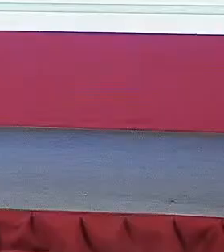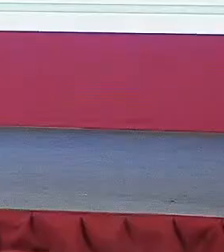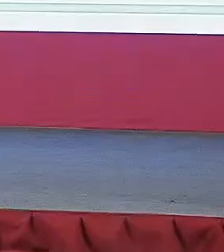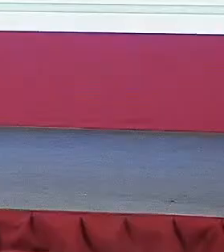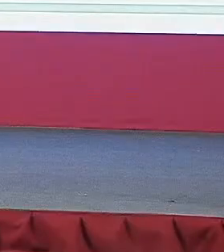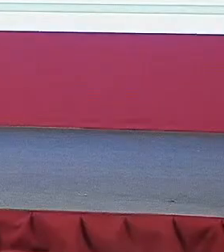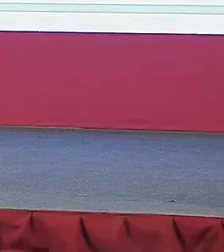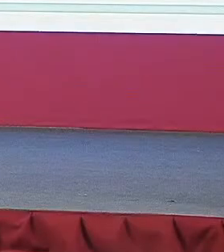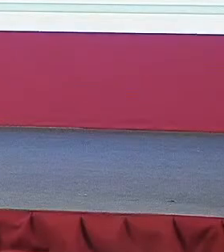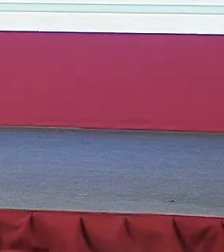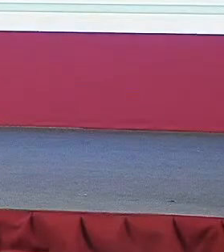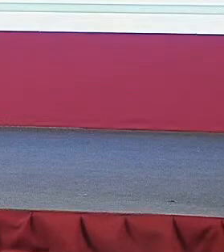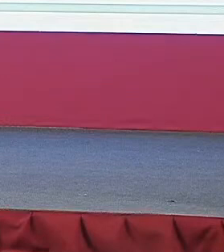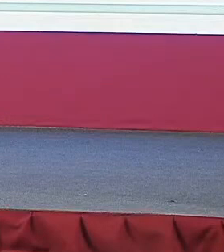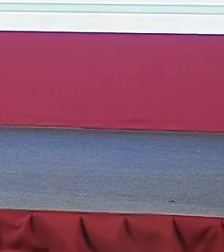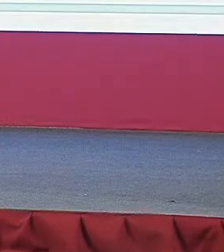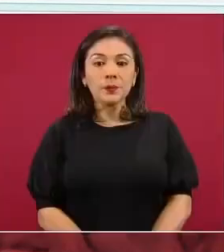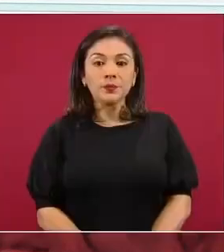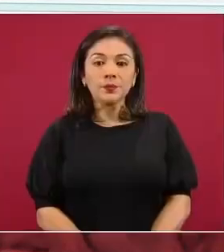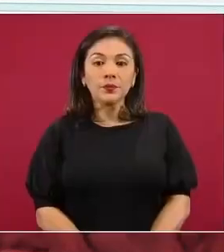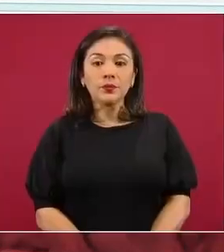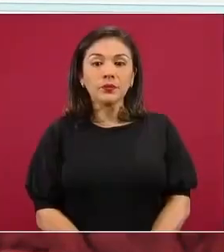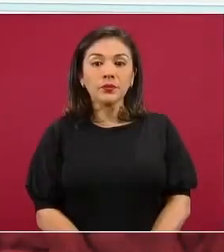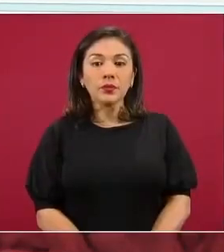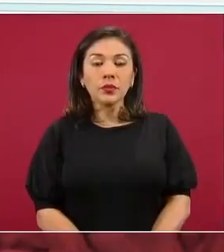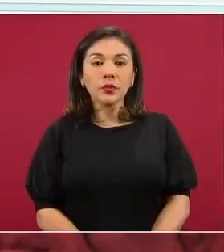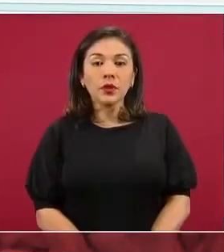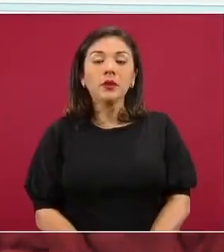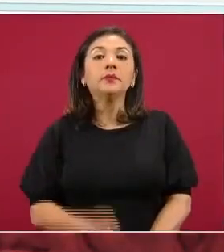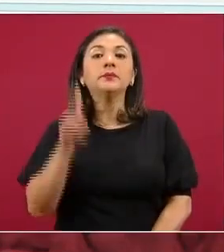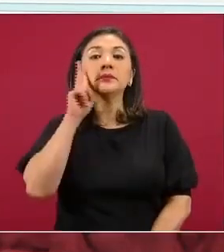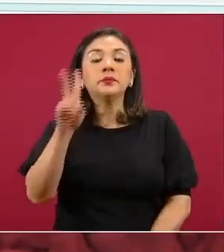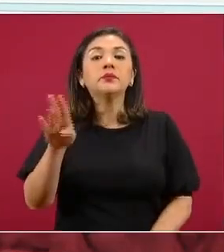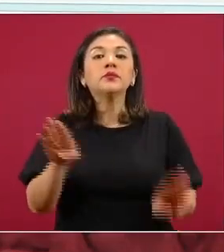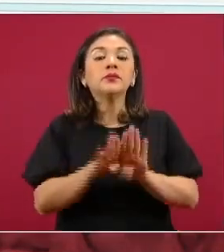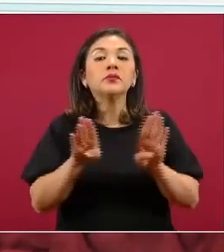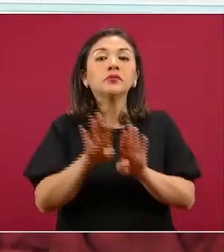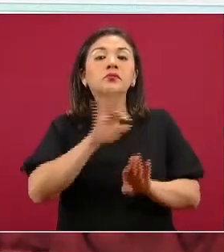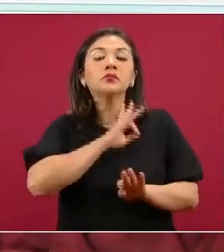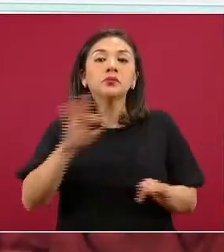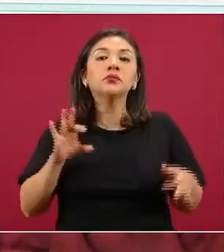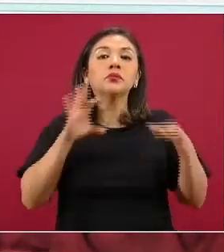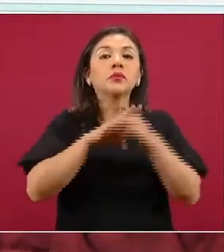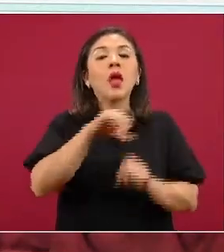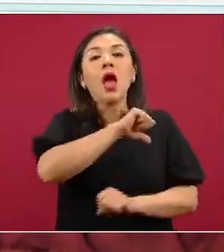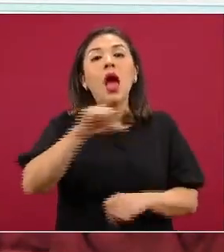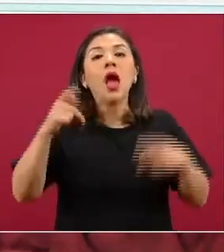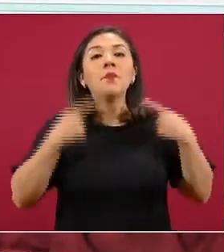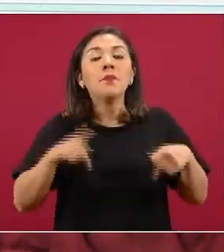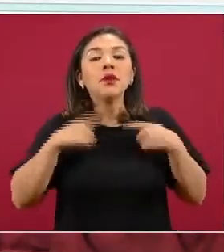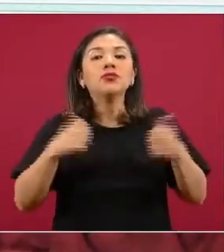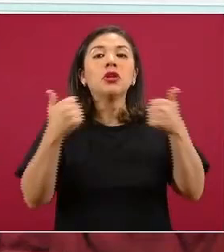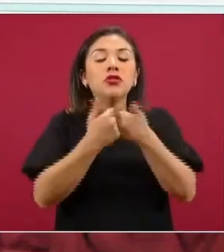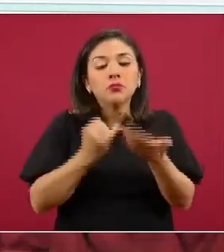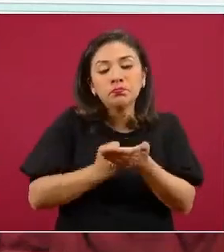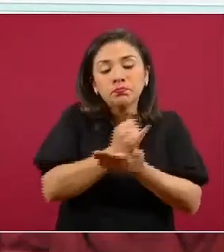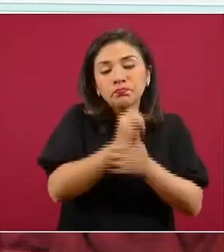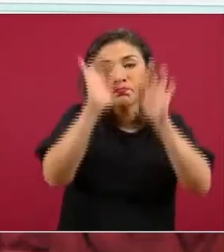hemos incluido otras formas de confirmación, como puede ser la asociación epidemiológica o la